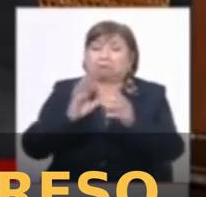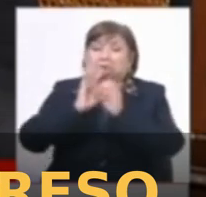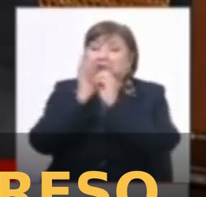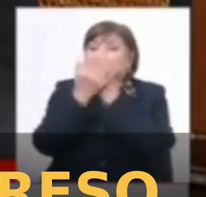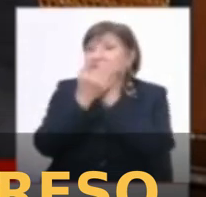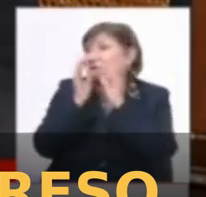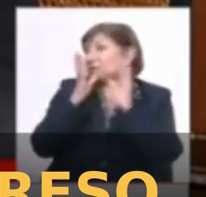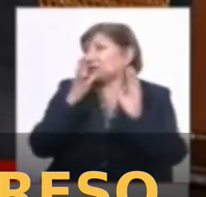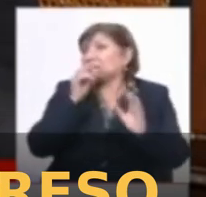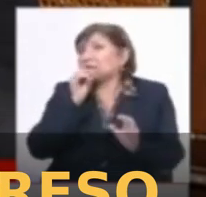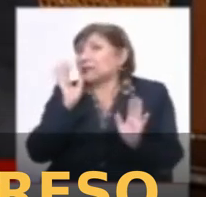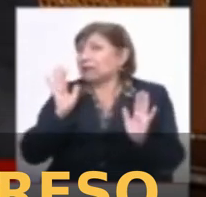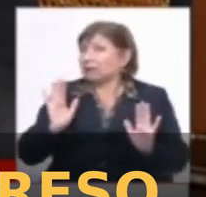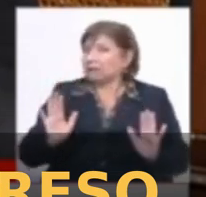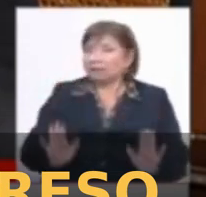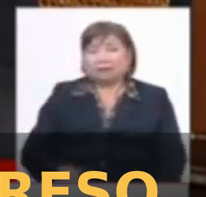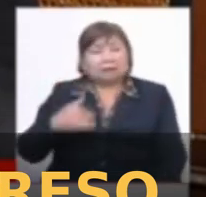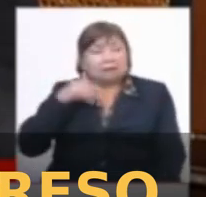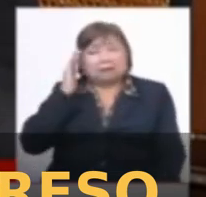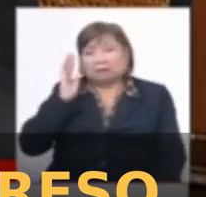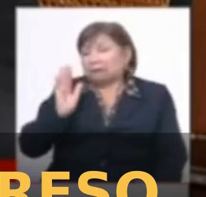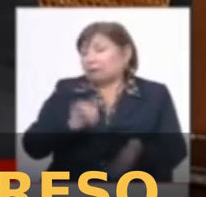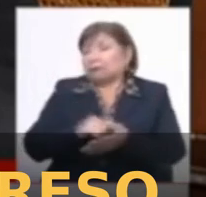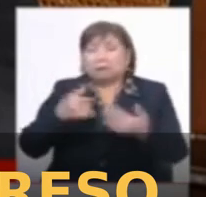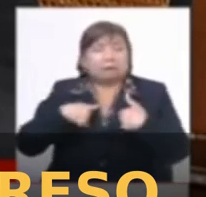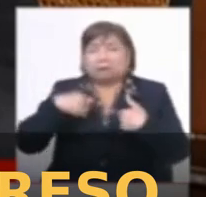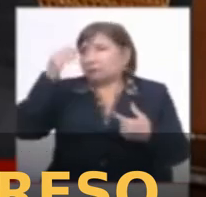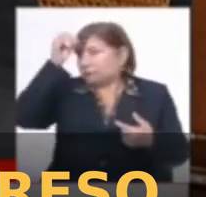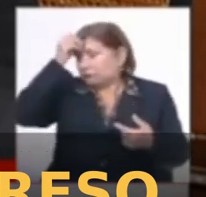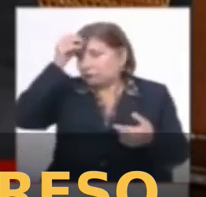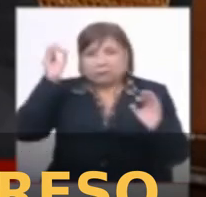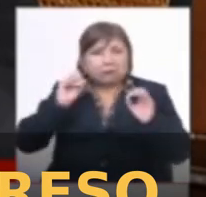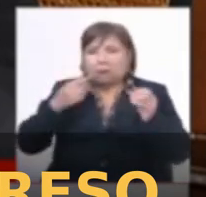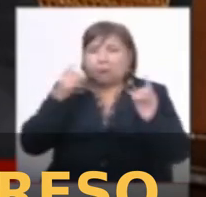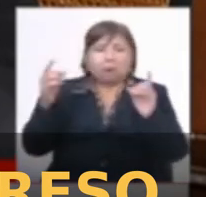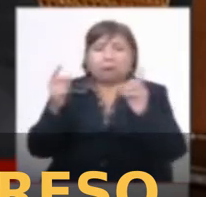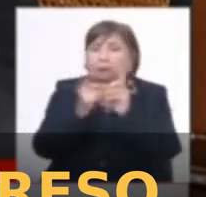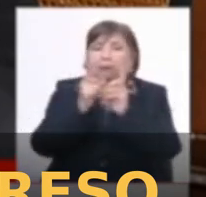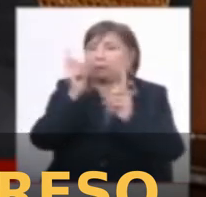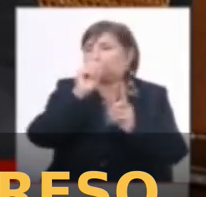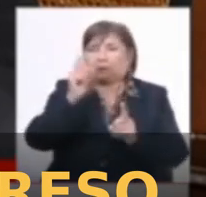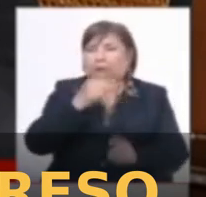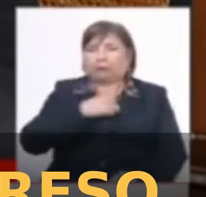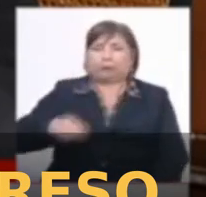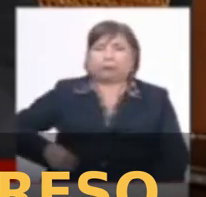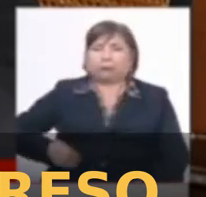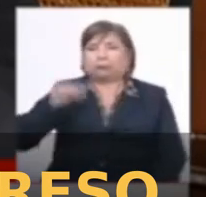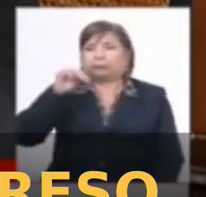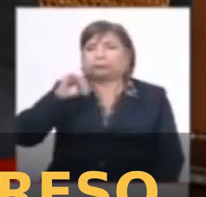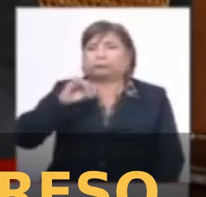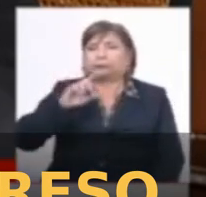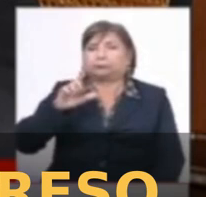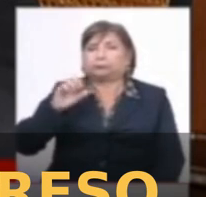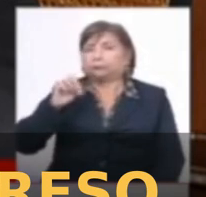encubrimientos o qué sé yo. Pero no tuve conocimiento, no me vi con el ministro Millones, yo no he conversado con ese